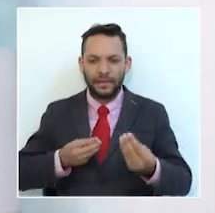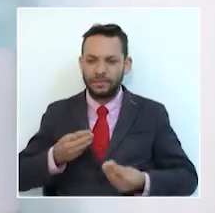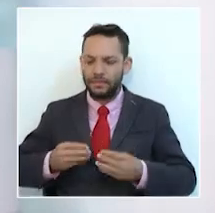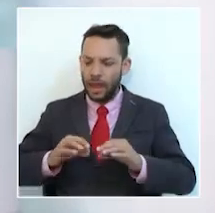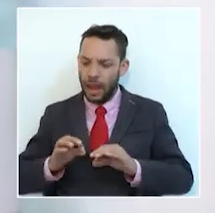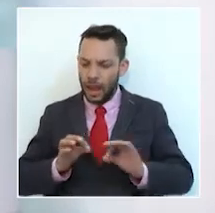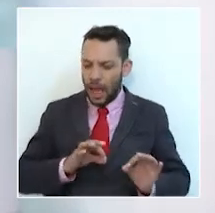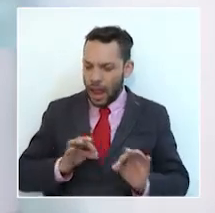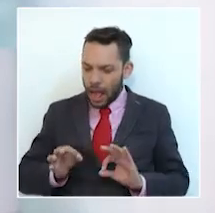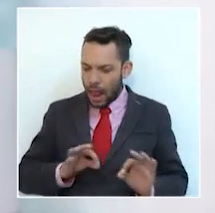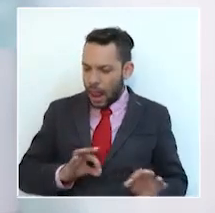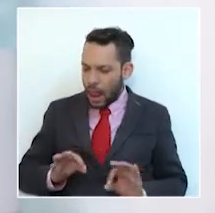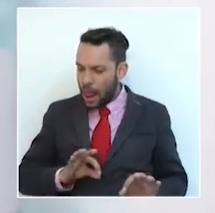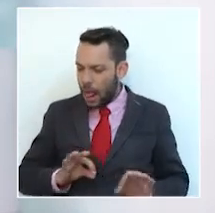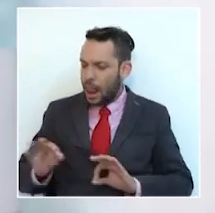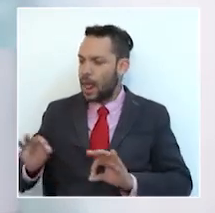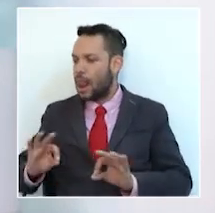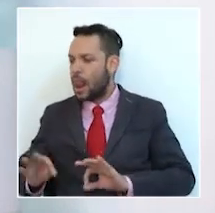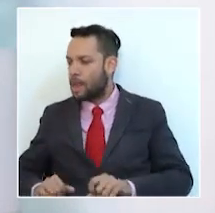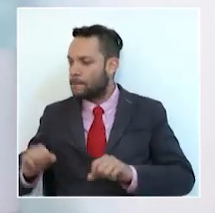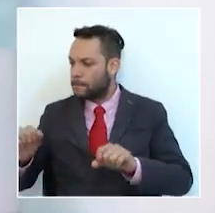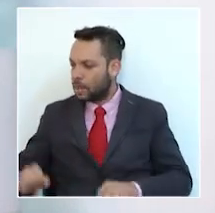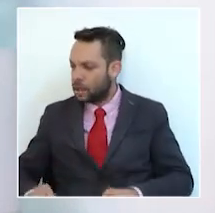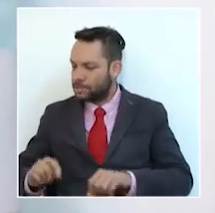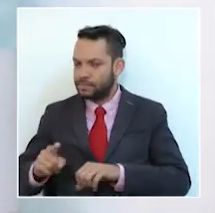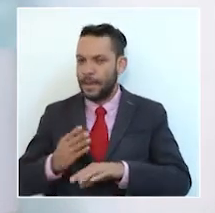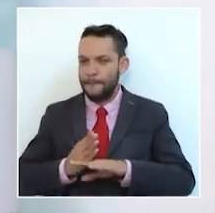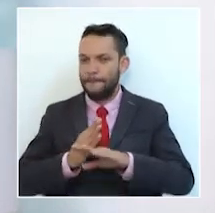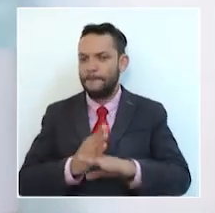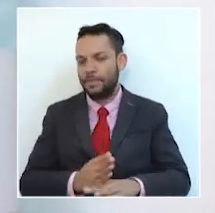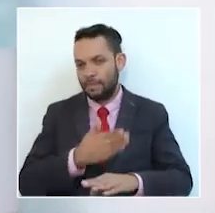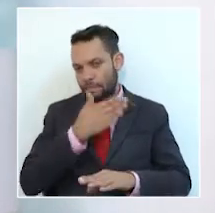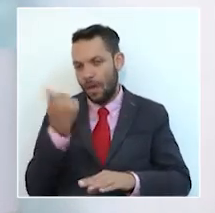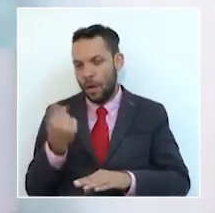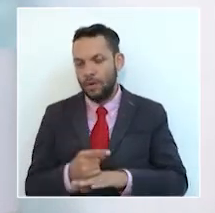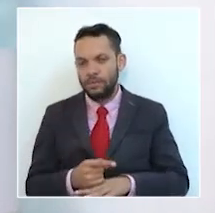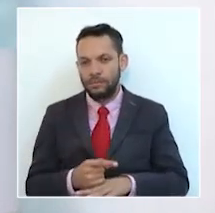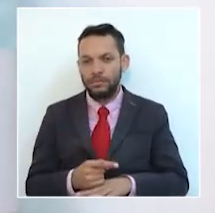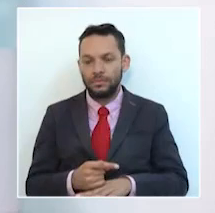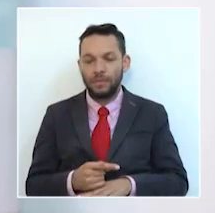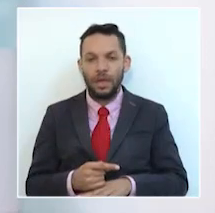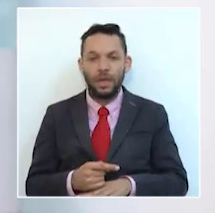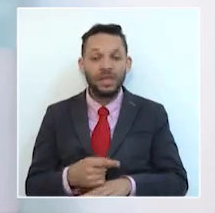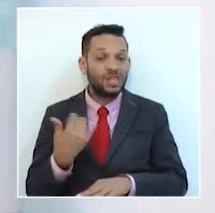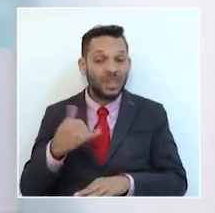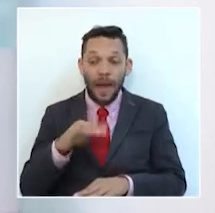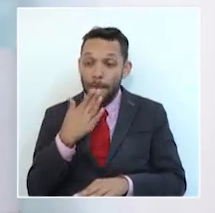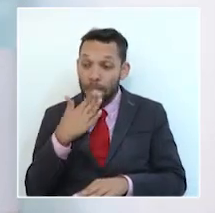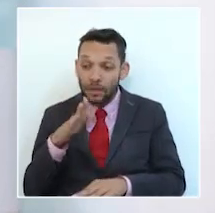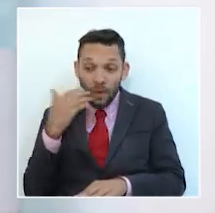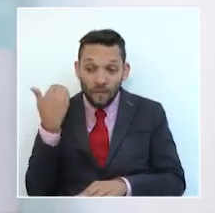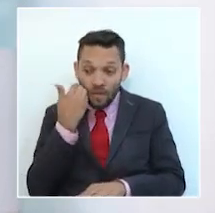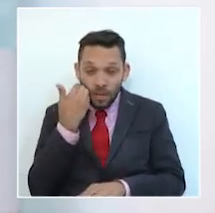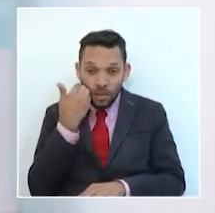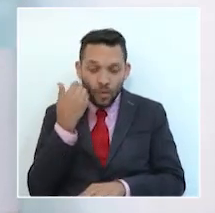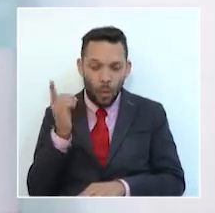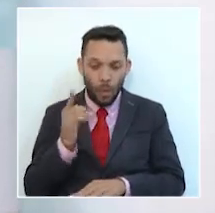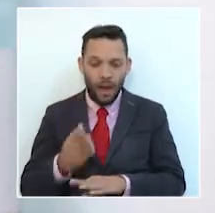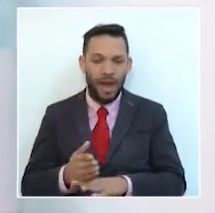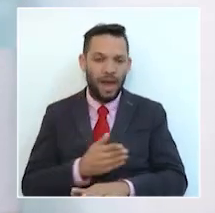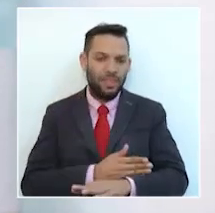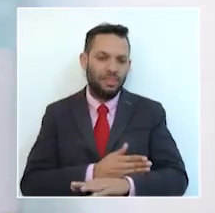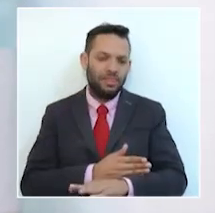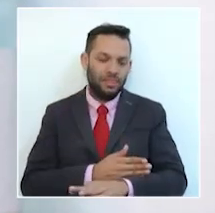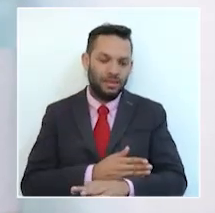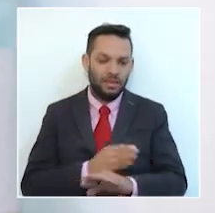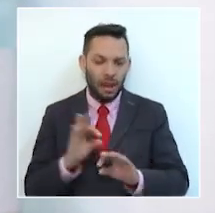prevención más que de curación y el futuro es la prevención y el medio ambiente las aguas